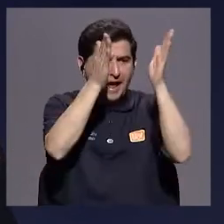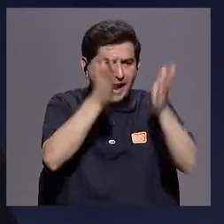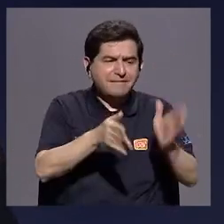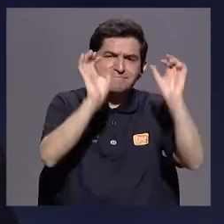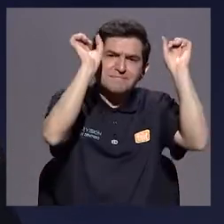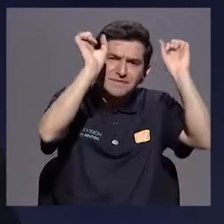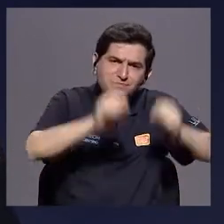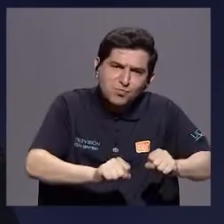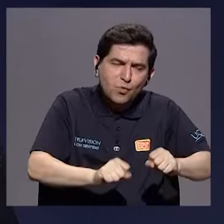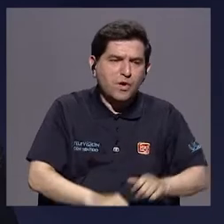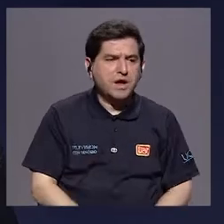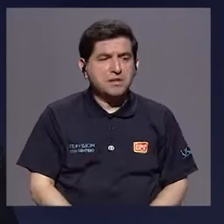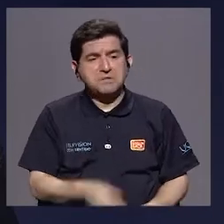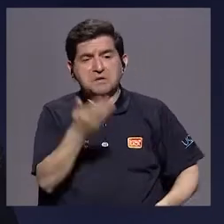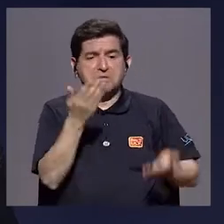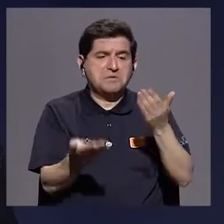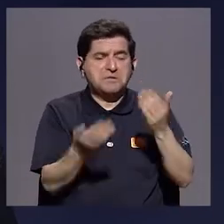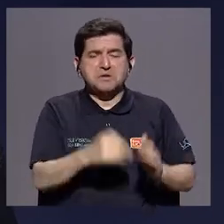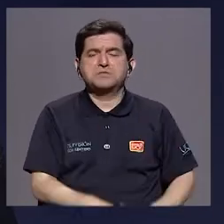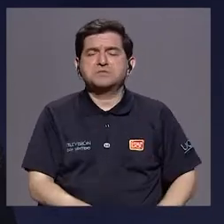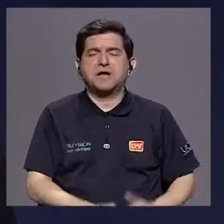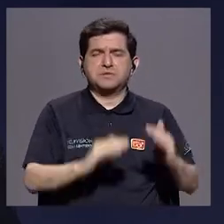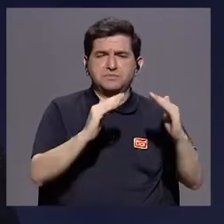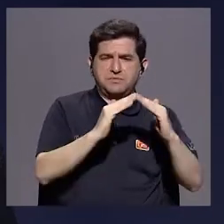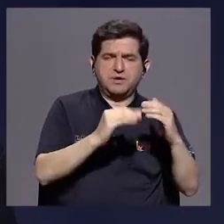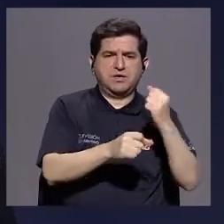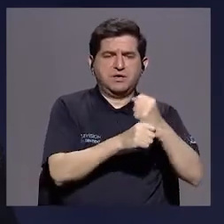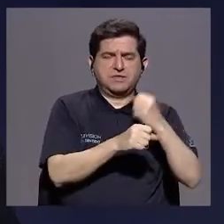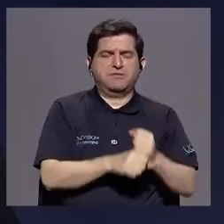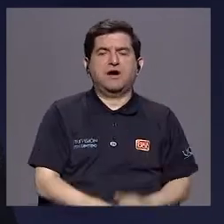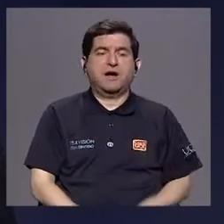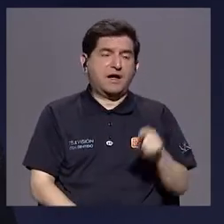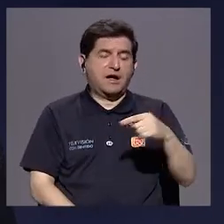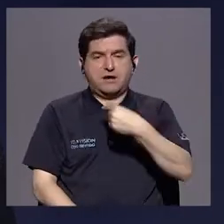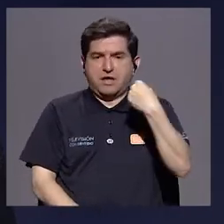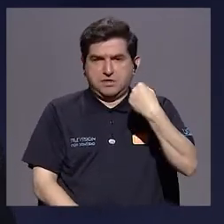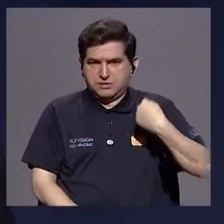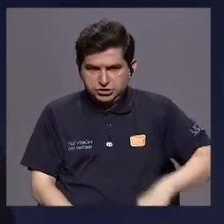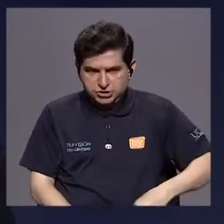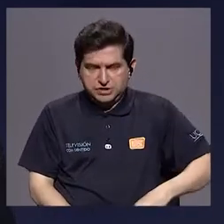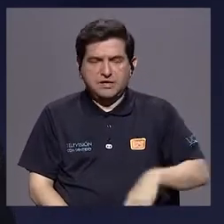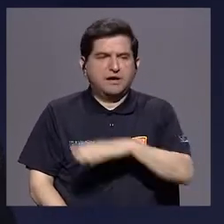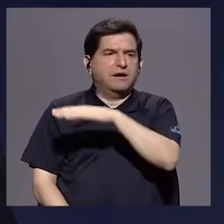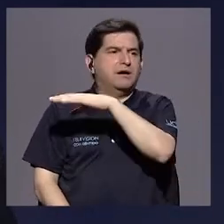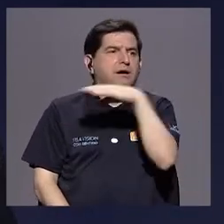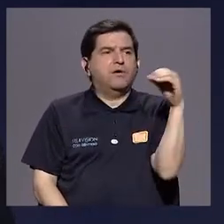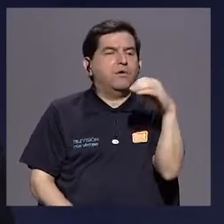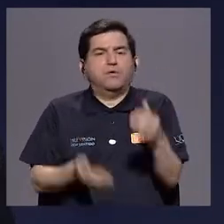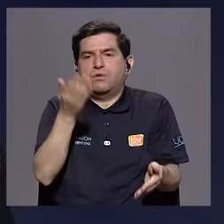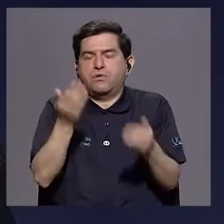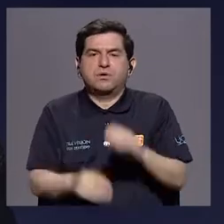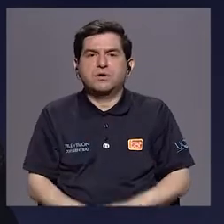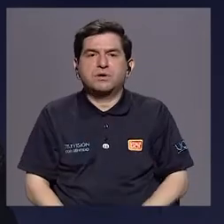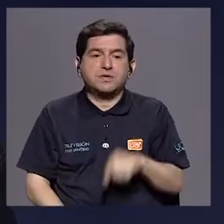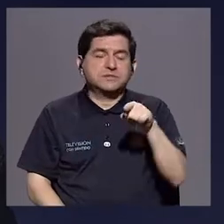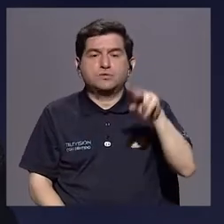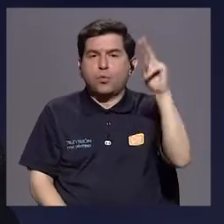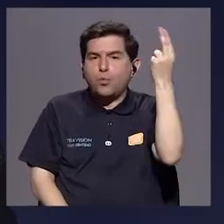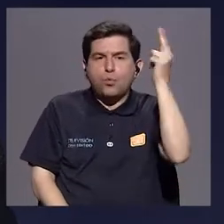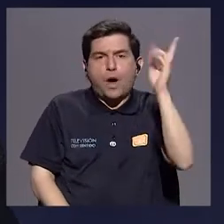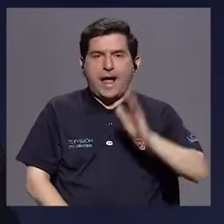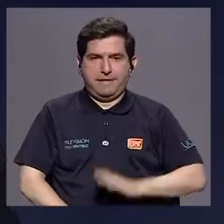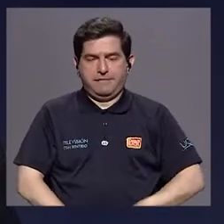que pueden estar radicados y trabajando en beijing artistas que están trabajando en montevideo en uruguay